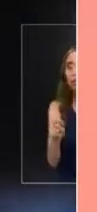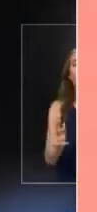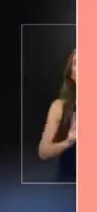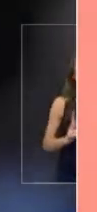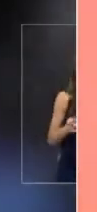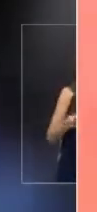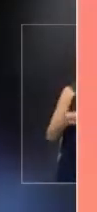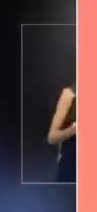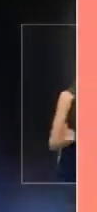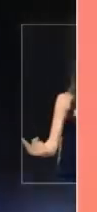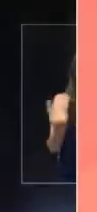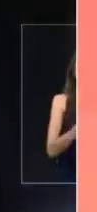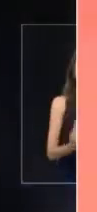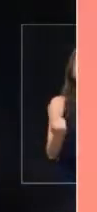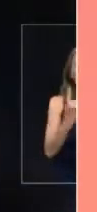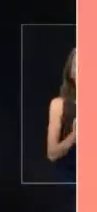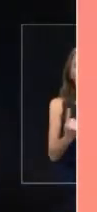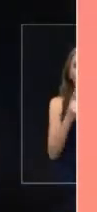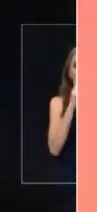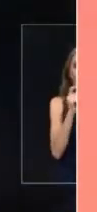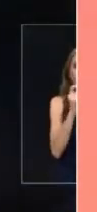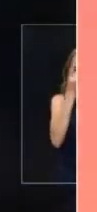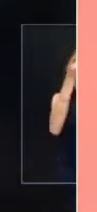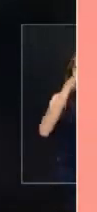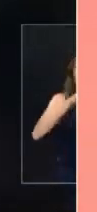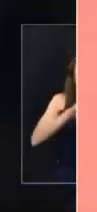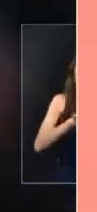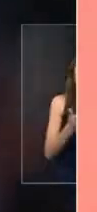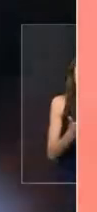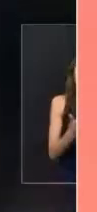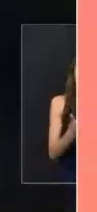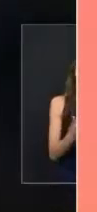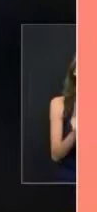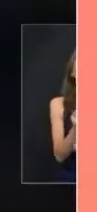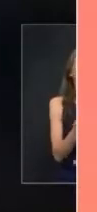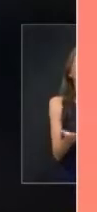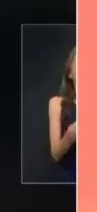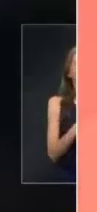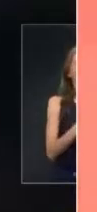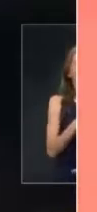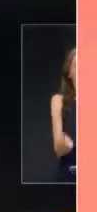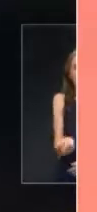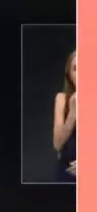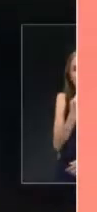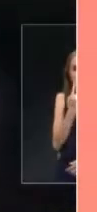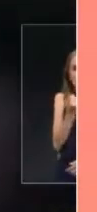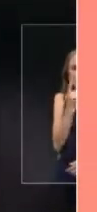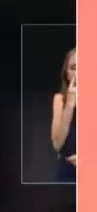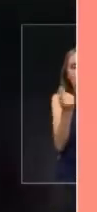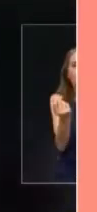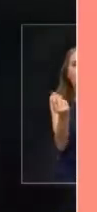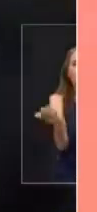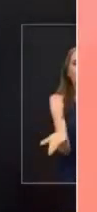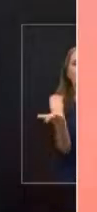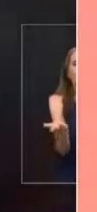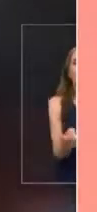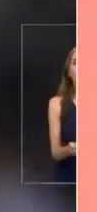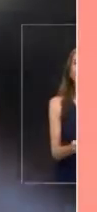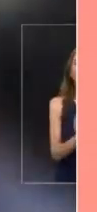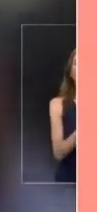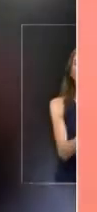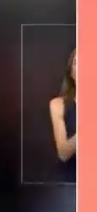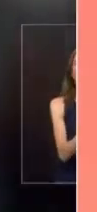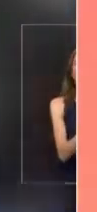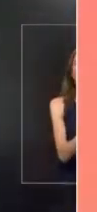con estos medicamentos, no se va a preocupar más allá, digamos, de vender el medicamento que la persona está solicitando. Y